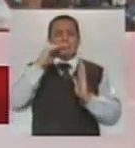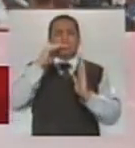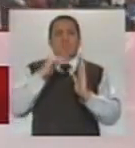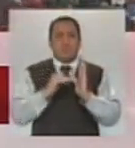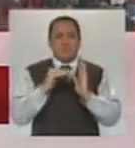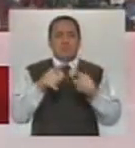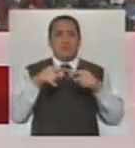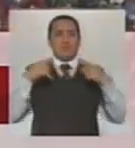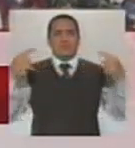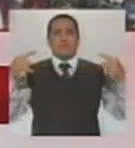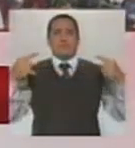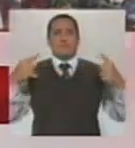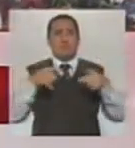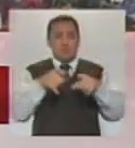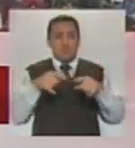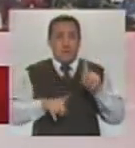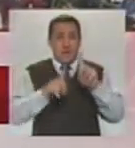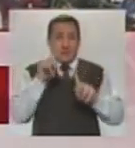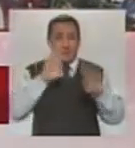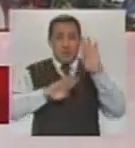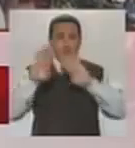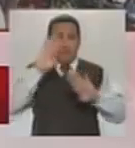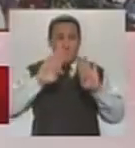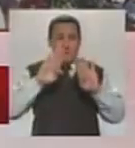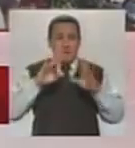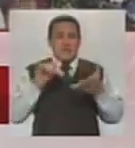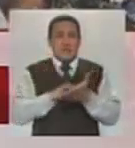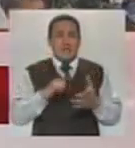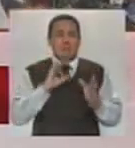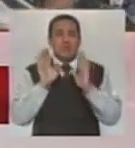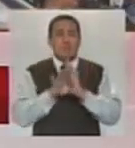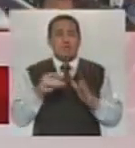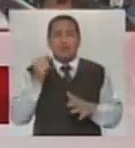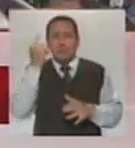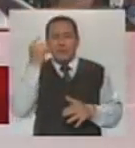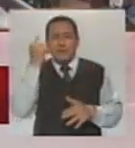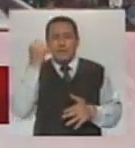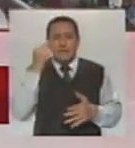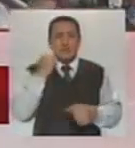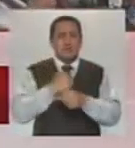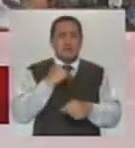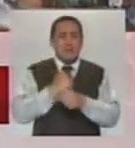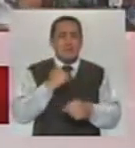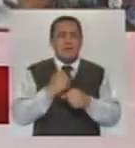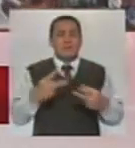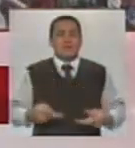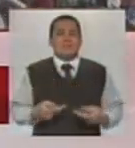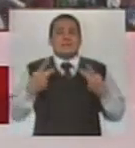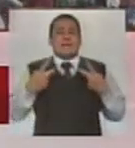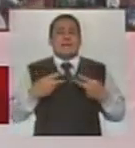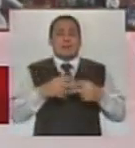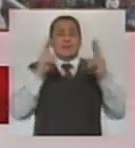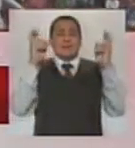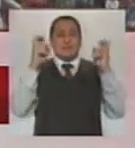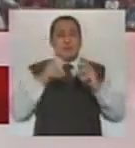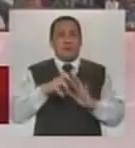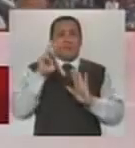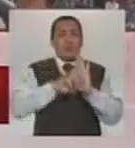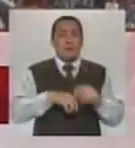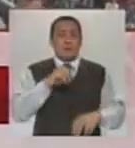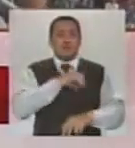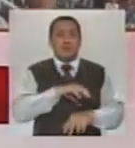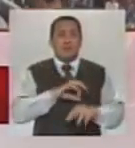su popularidad, ¿es algo que a usted le preocupa? ¿Le preocupa quizás que no se esté entendiendo su trabajo, se rescate el tema de los programas sociales? Pero